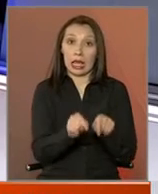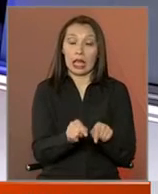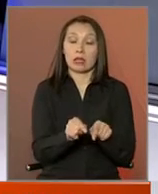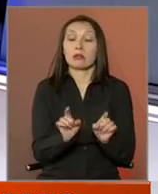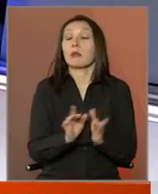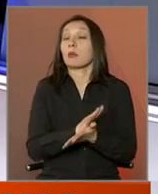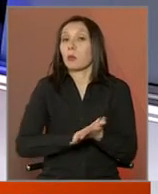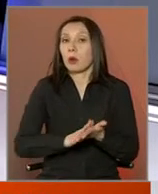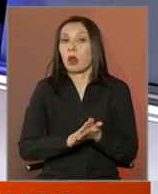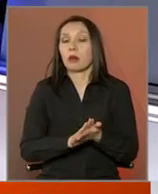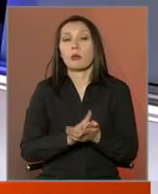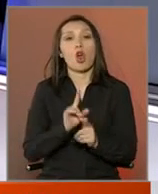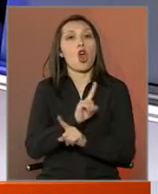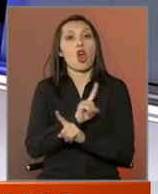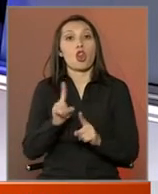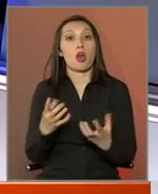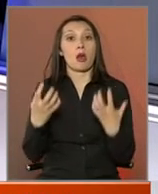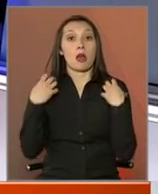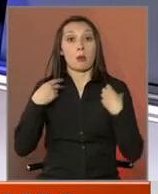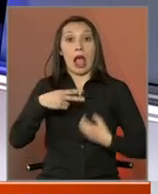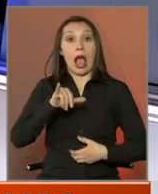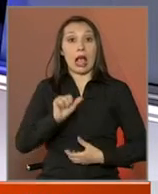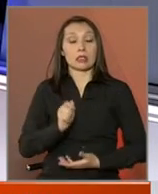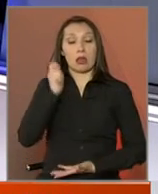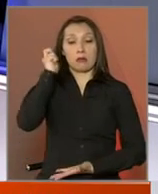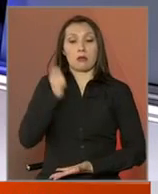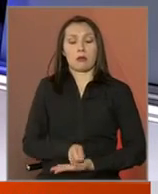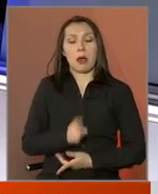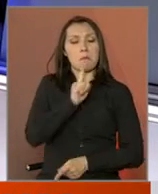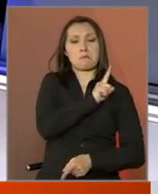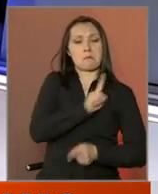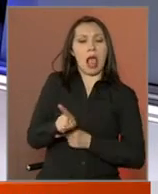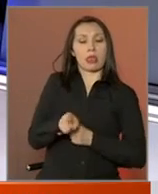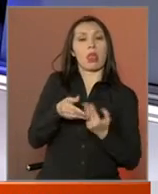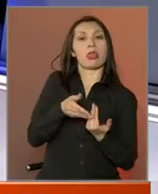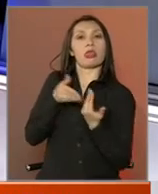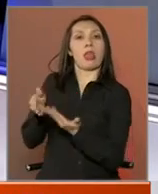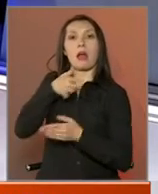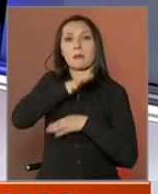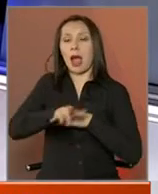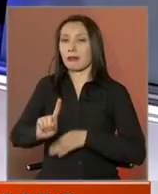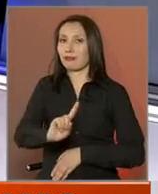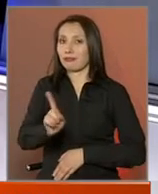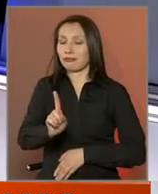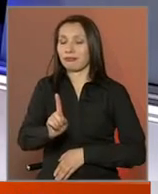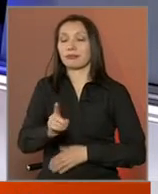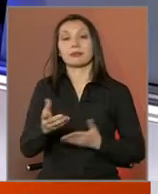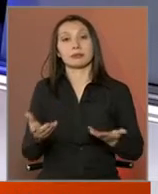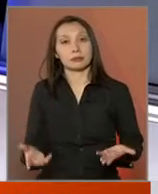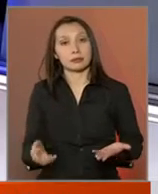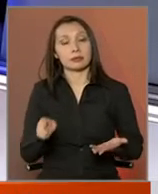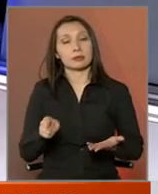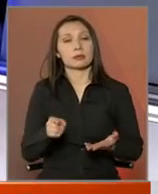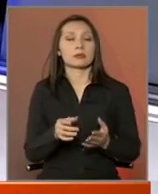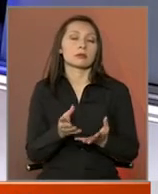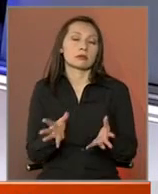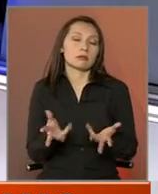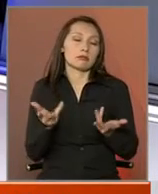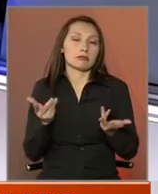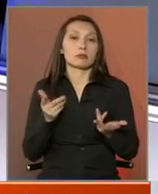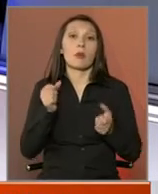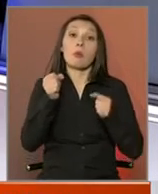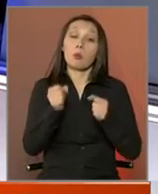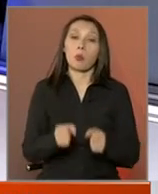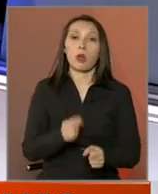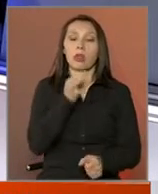el caso, no le correspondería a este tribunal predeterminar el resultado de esa negociación. Dicho en palabras simples,